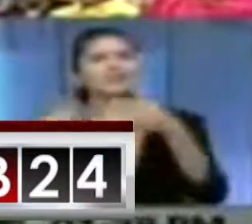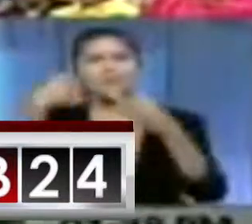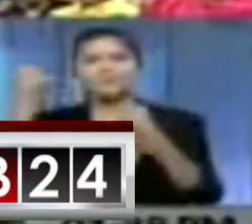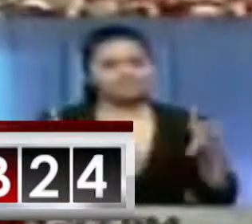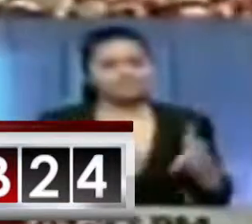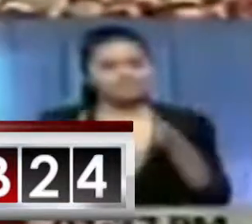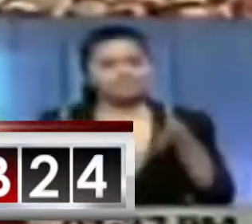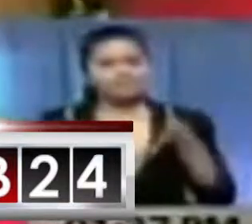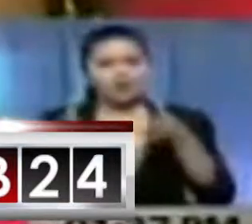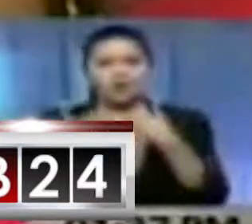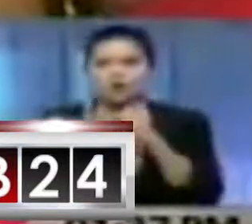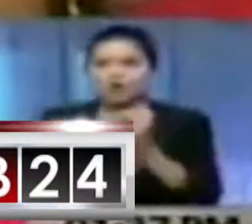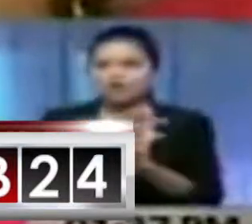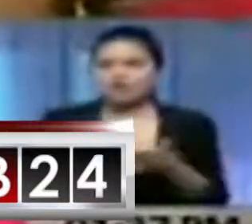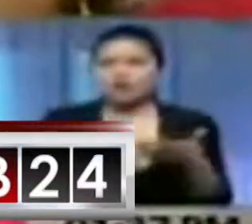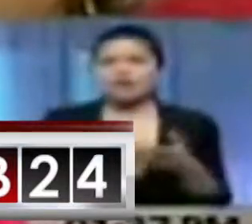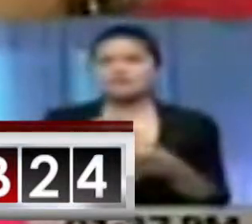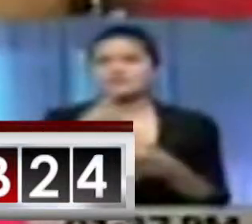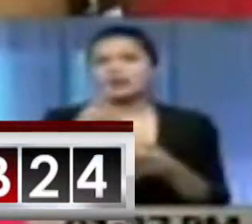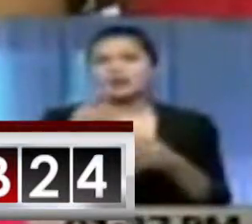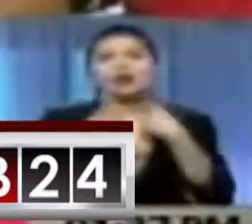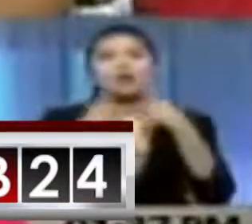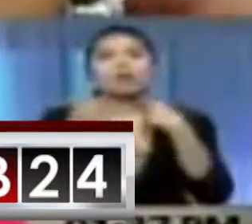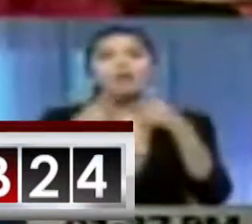Promoviendo con la violencia verbal,